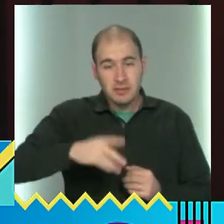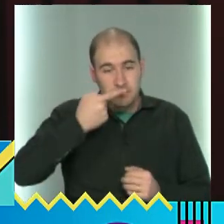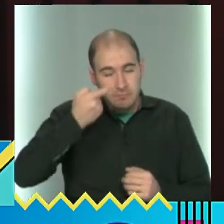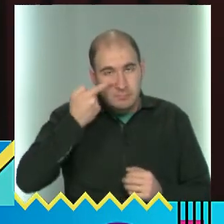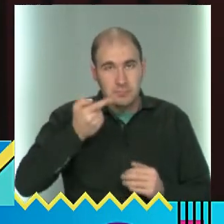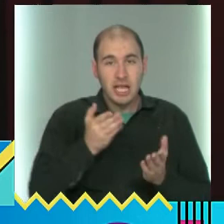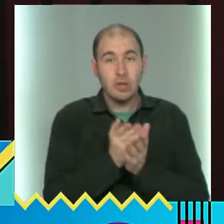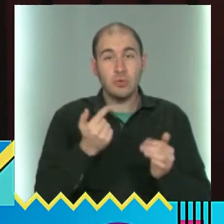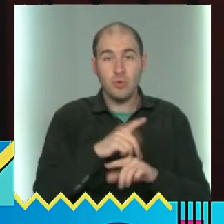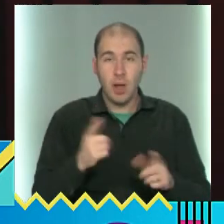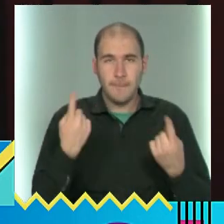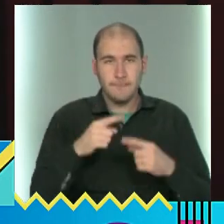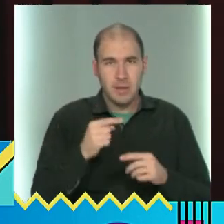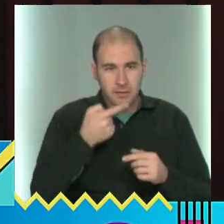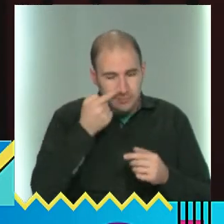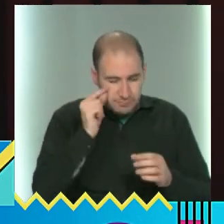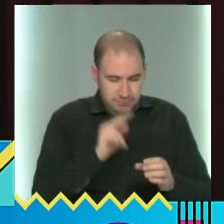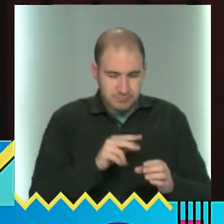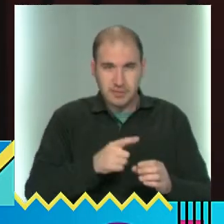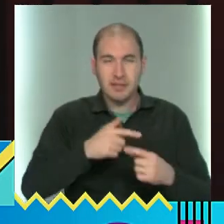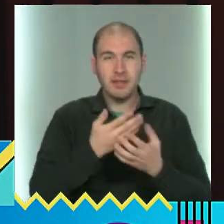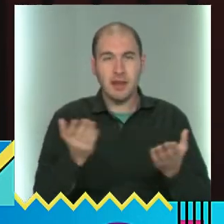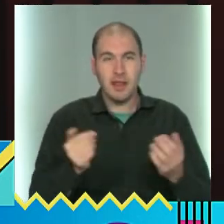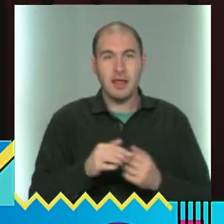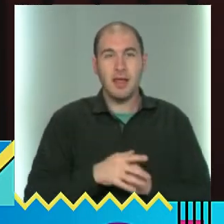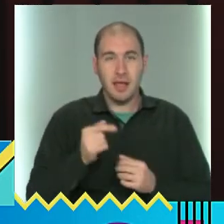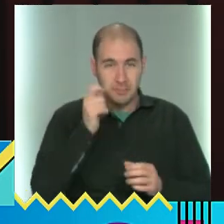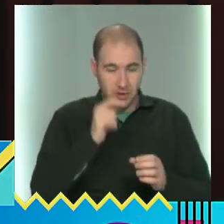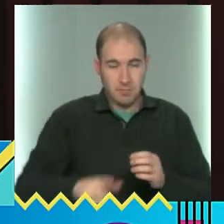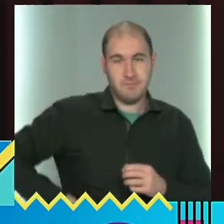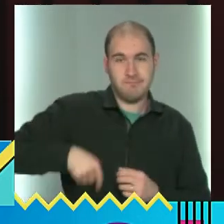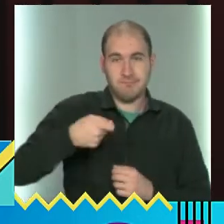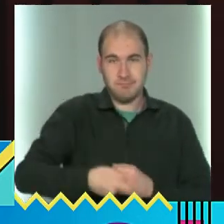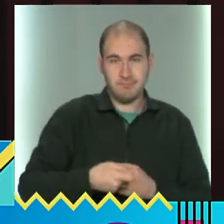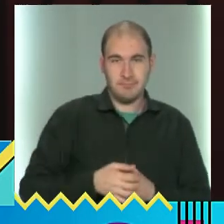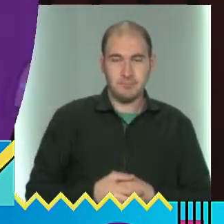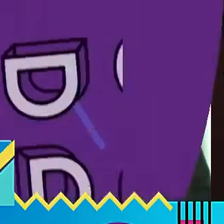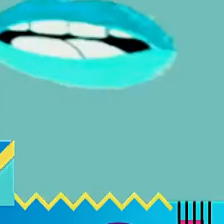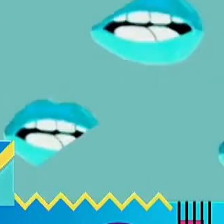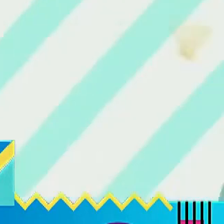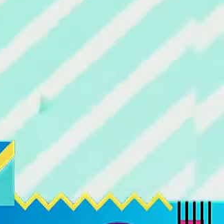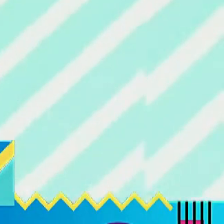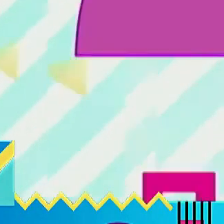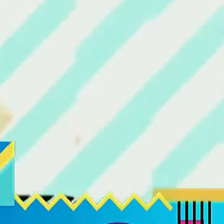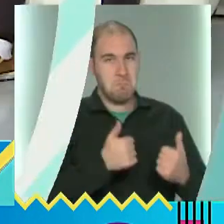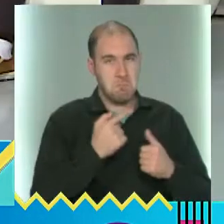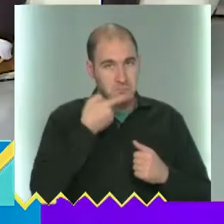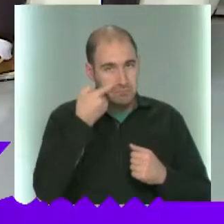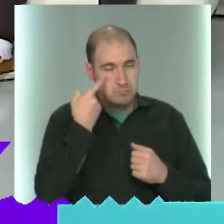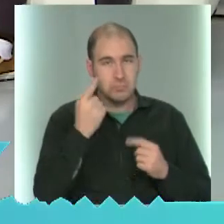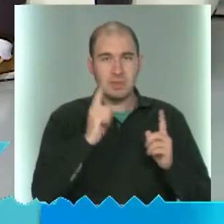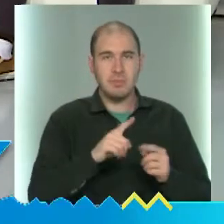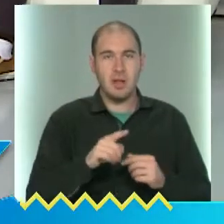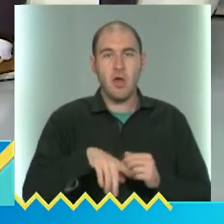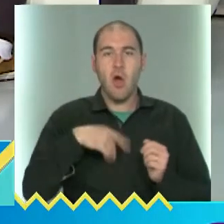no esté estudiando pero tenga ganas de observar el mundo microscópico que lo rodea, que simplemente saque un microscopio del bolsillo. Bien, está buenísimo. Sí, y en cuanto a